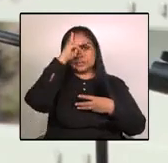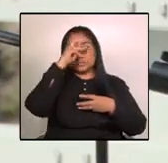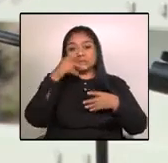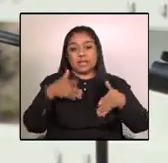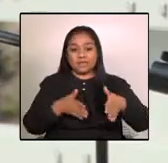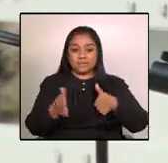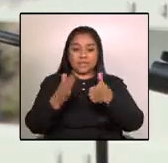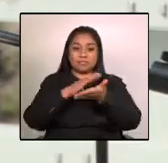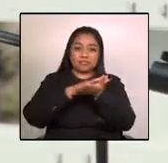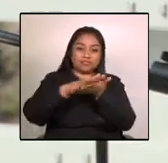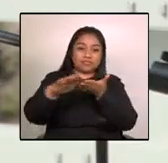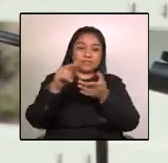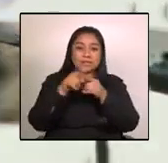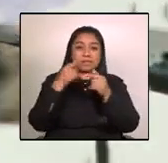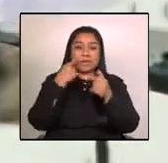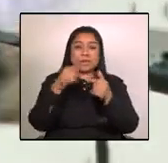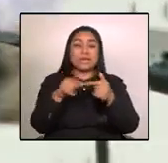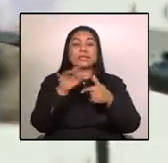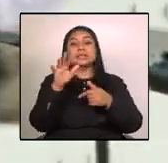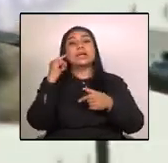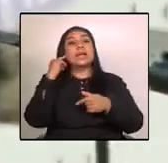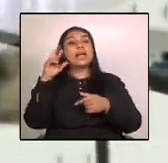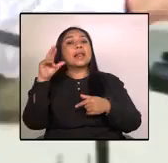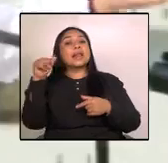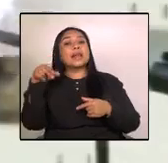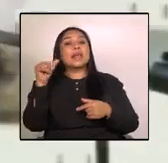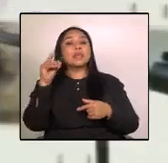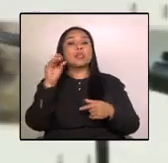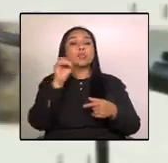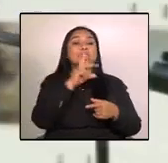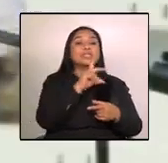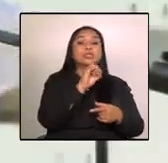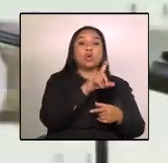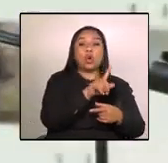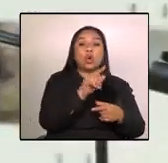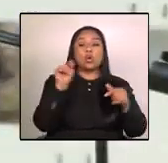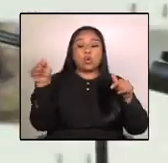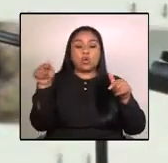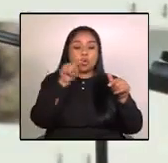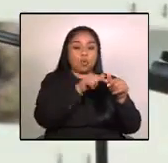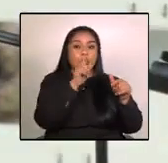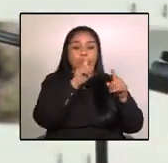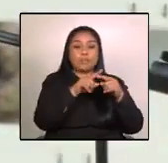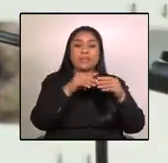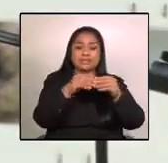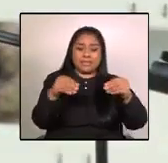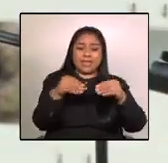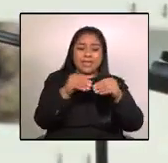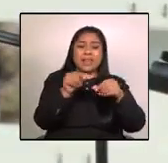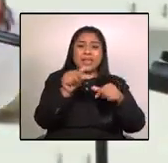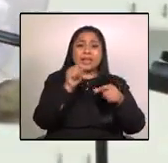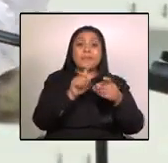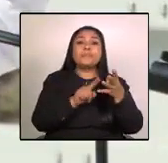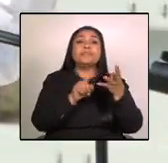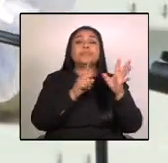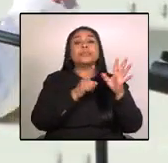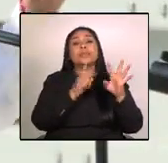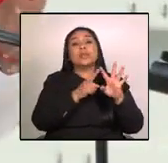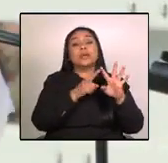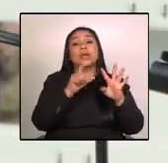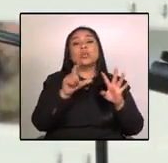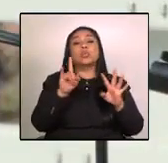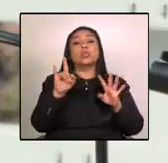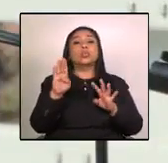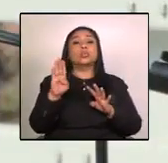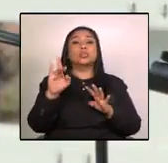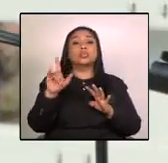asfalto, señor presidente, entre Granados y El Chol. Un proyecto de mantenimiento de terracería en Cubulco y otro en el municipio de